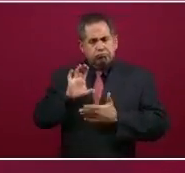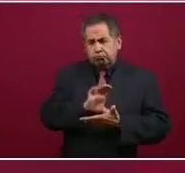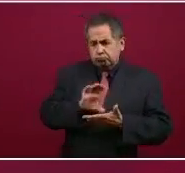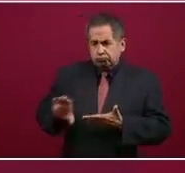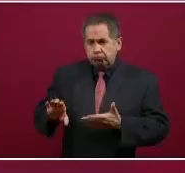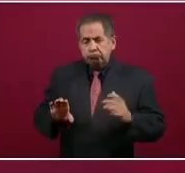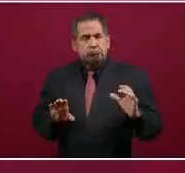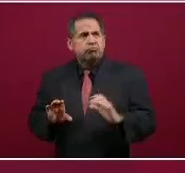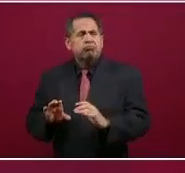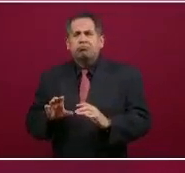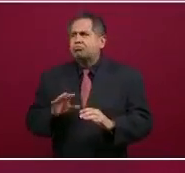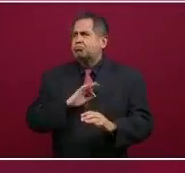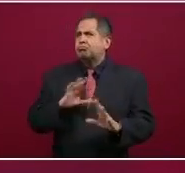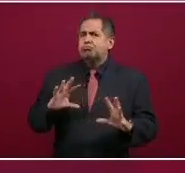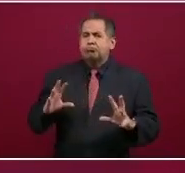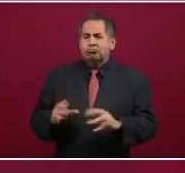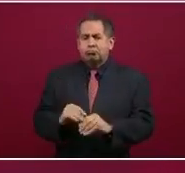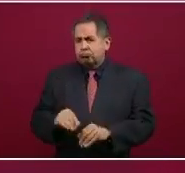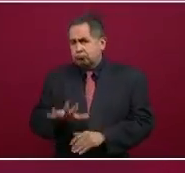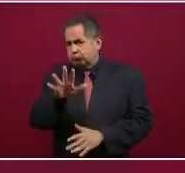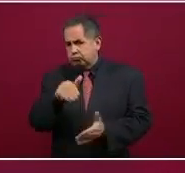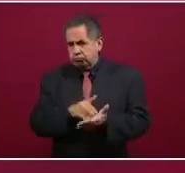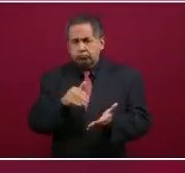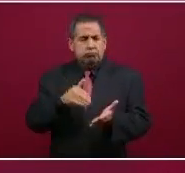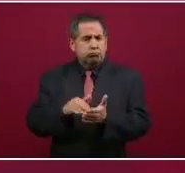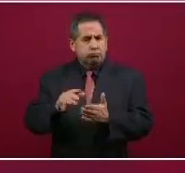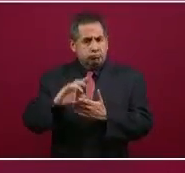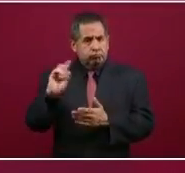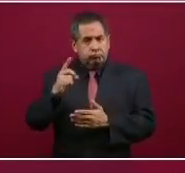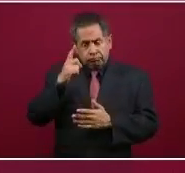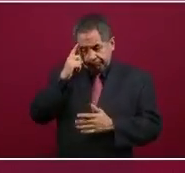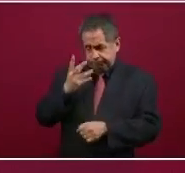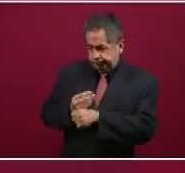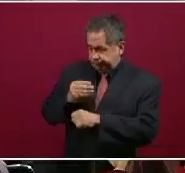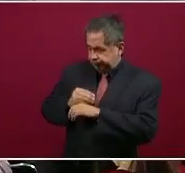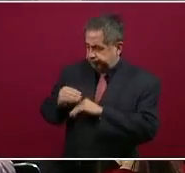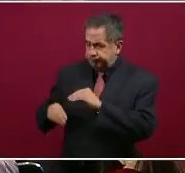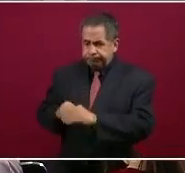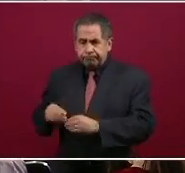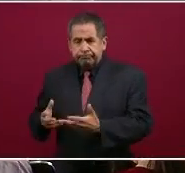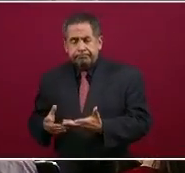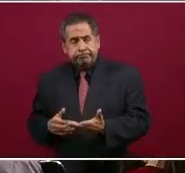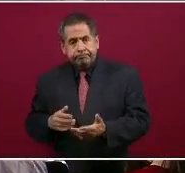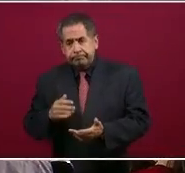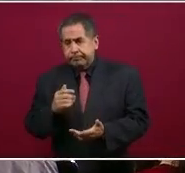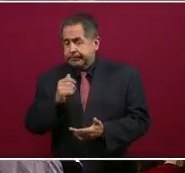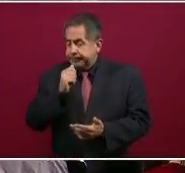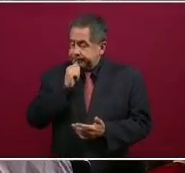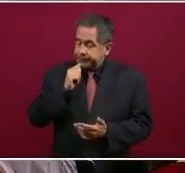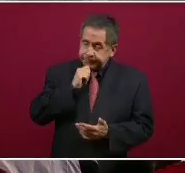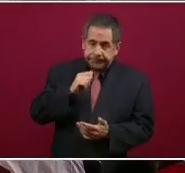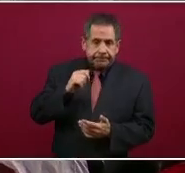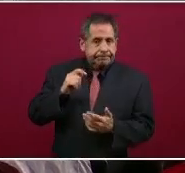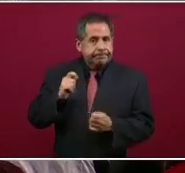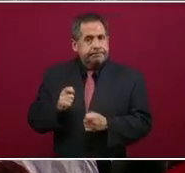de alrededor de 5,000 millones de dólares y no se ha podido